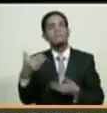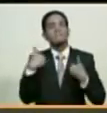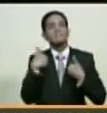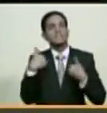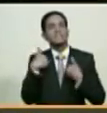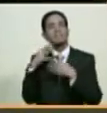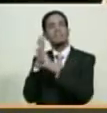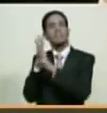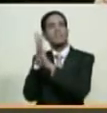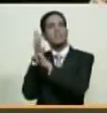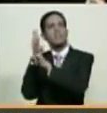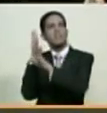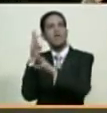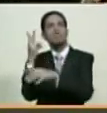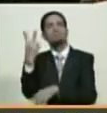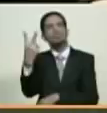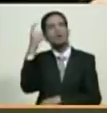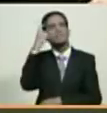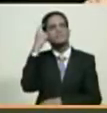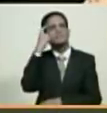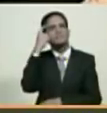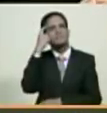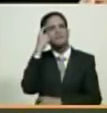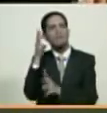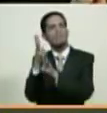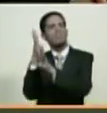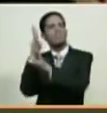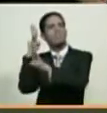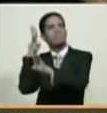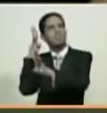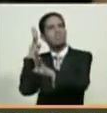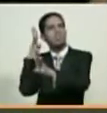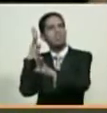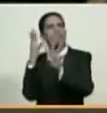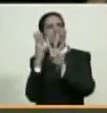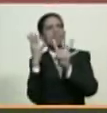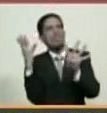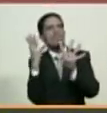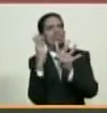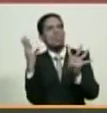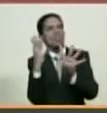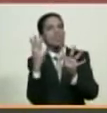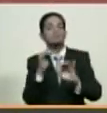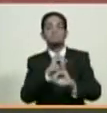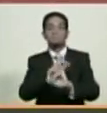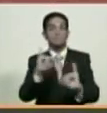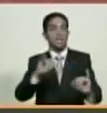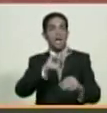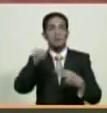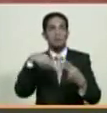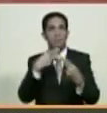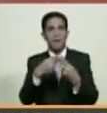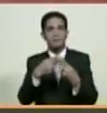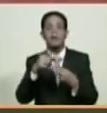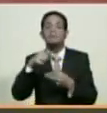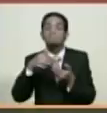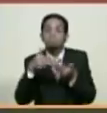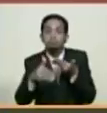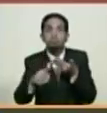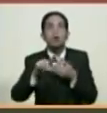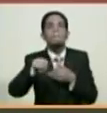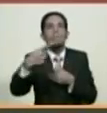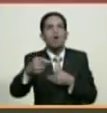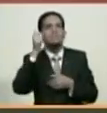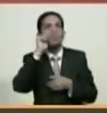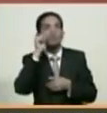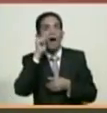entidad bancaria 2 días al mes, y esas eran largas colas, para poder cobrar su pensión. Eso se acabó este sábado. Se le deposita